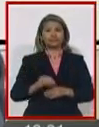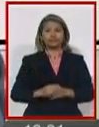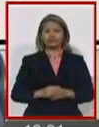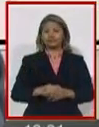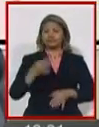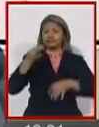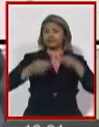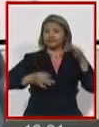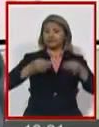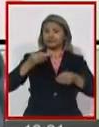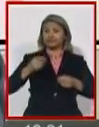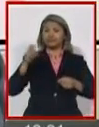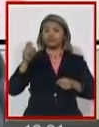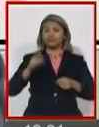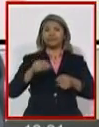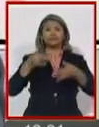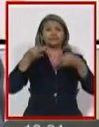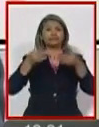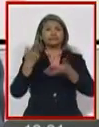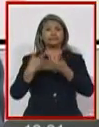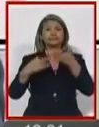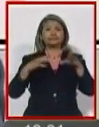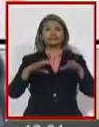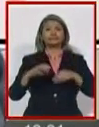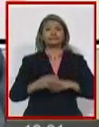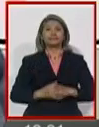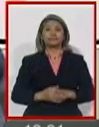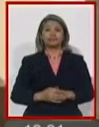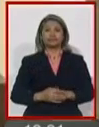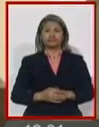aseguró que la justicia debe definir esta situación.